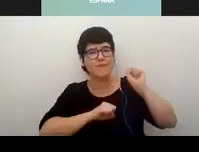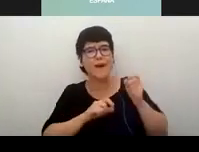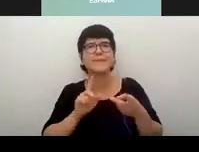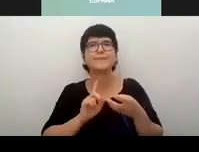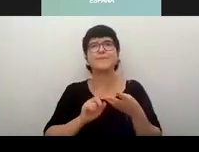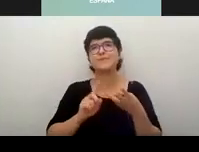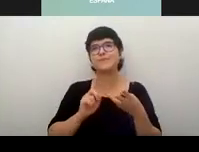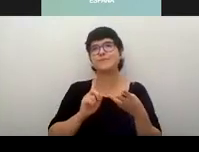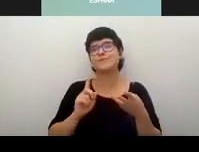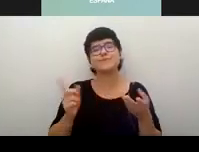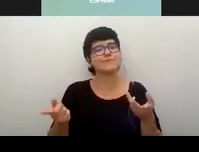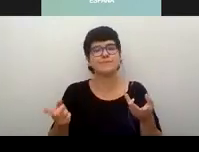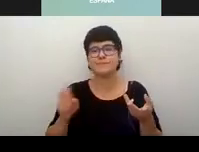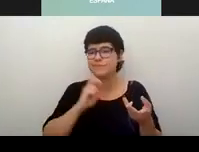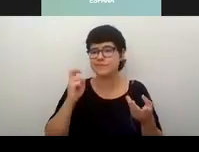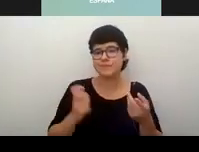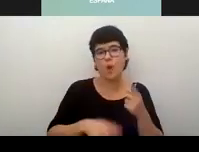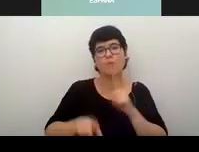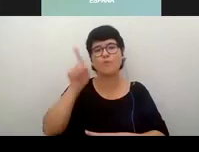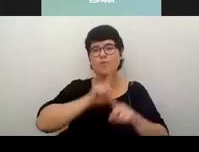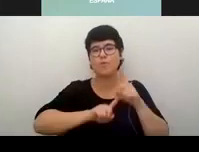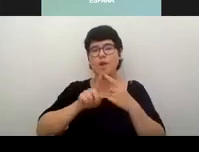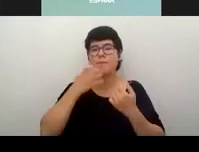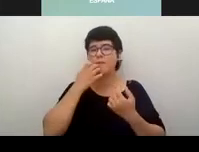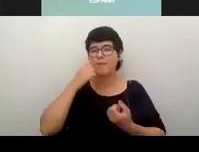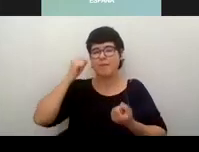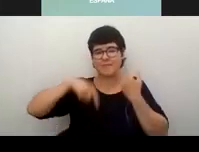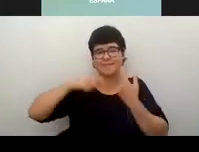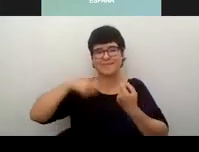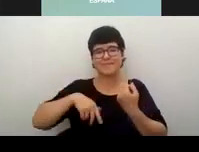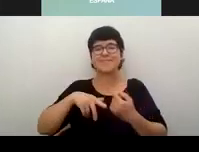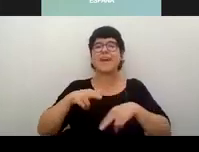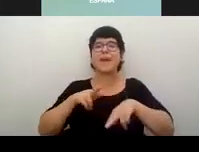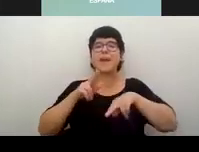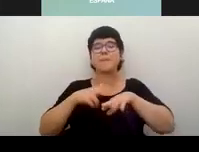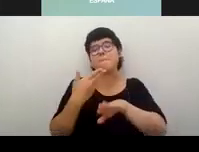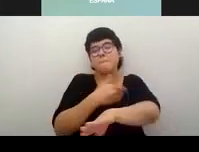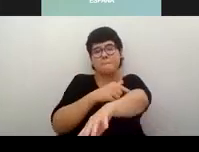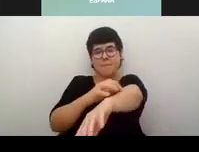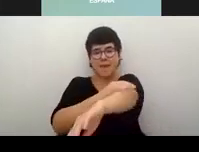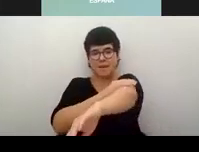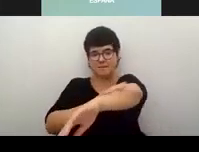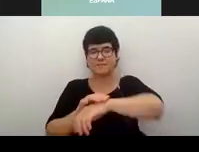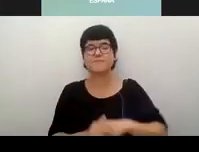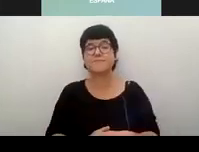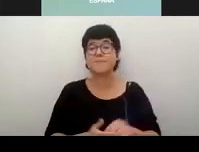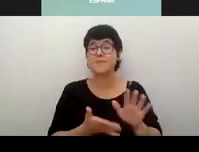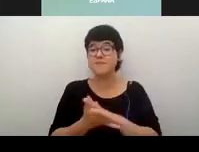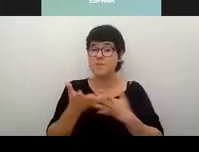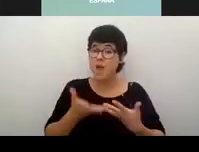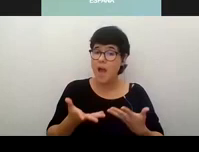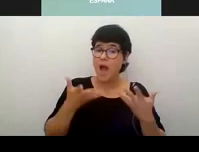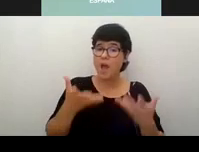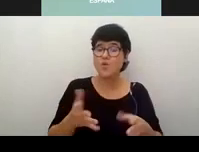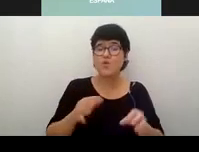claudicación intermitente a nivel de las arterias de las piernas. Bueno, pues el desulfovibrio podría ayudar a estas células endoteliales a ser más elásticas,